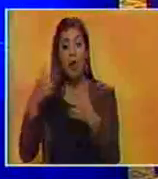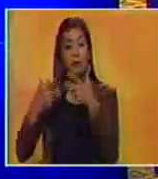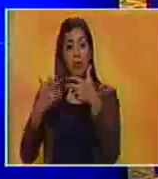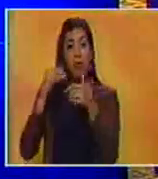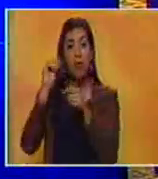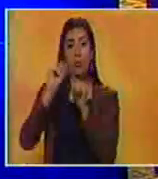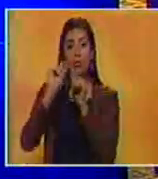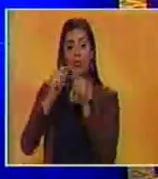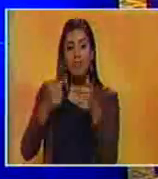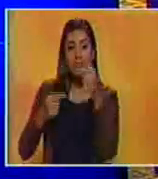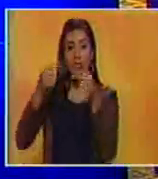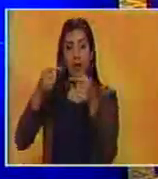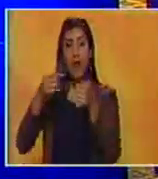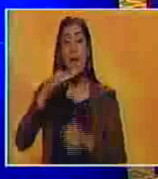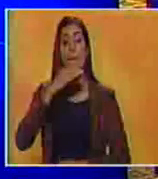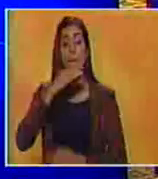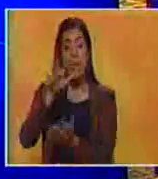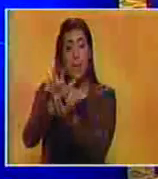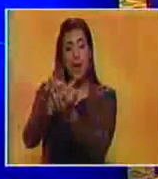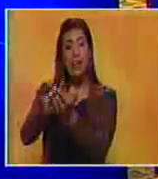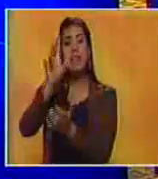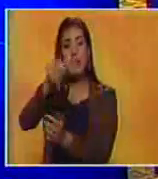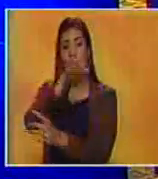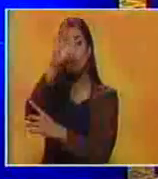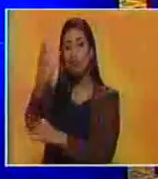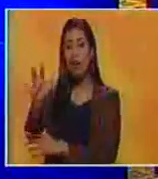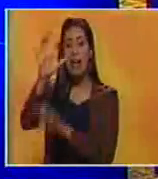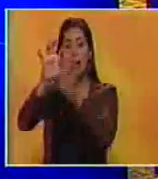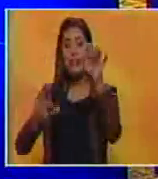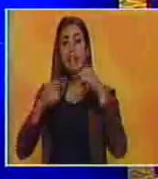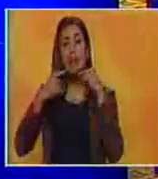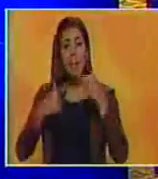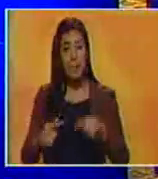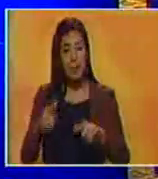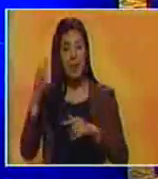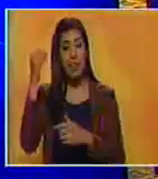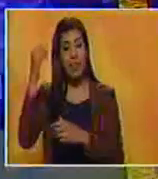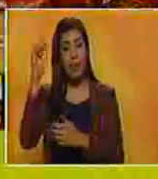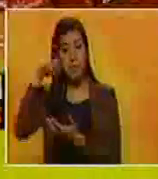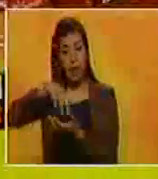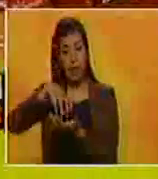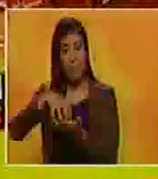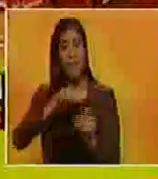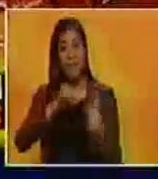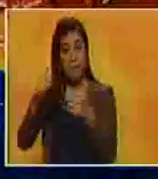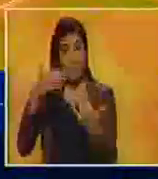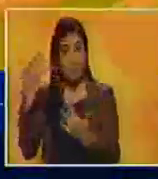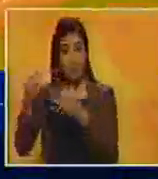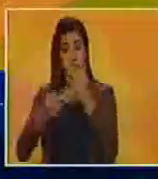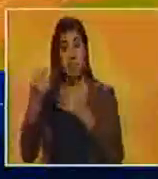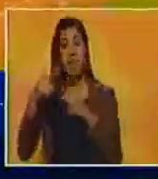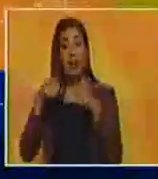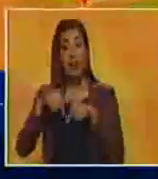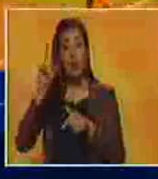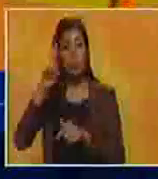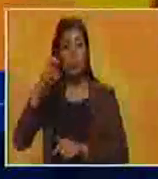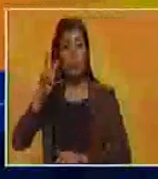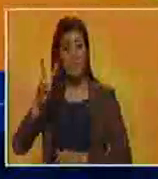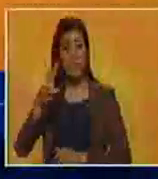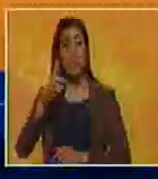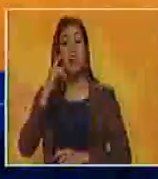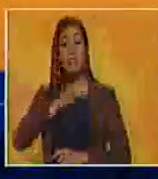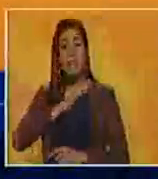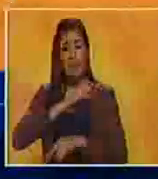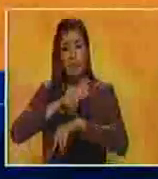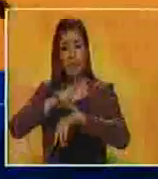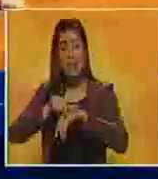pelea por la punta, al igual que Bravos de Margarita, que derrotó a Tigres de Aragua en Maracay. Comenzamos nuestro recorrido en el estadio universitario, donde hubo